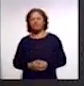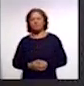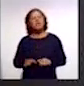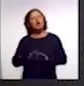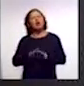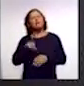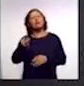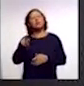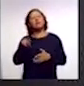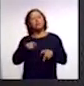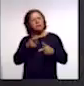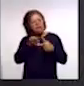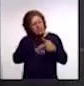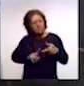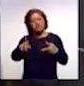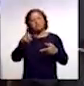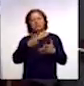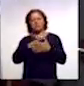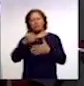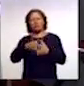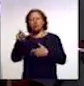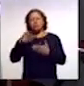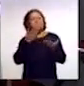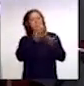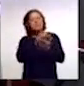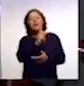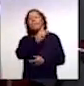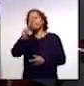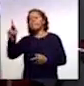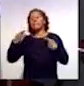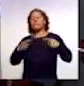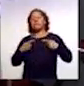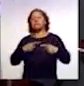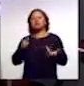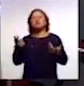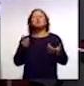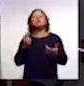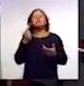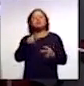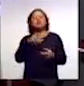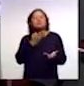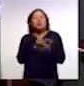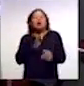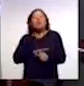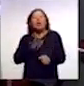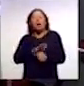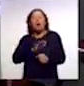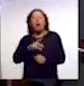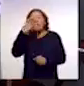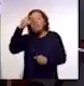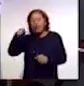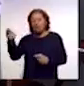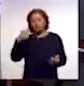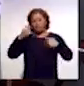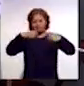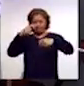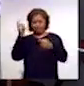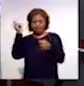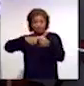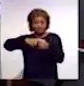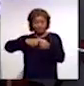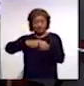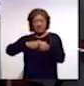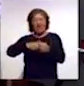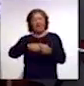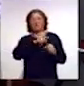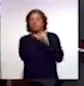este proyecto que es lo primero que tú le pedirías a la gente para que pudiera sumarse en esta cosa este trabajo tan importante que estás haciendo luchar contra el